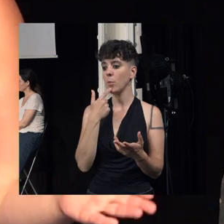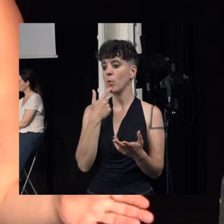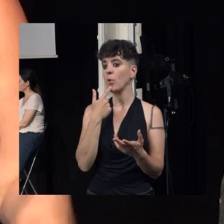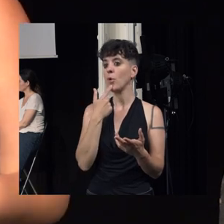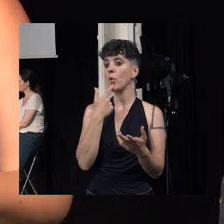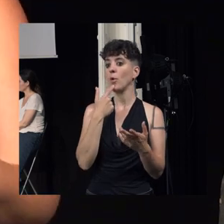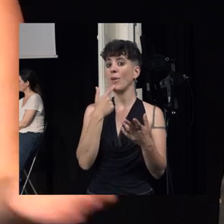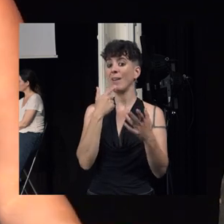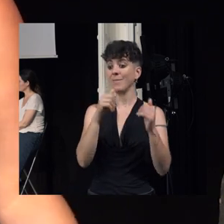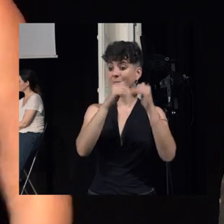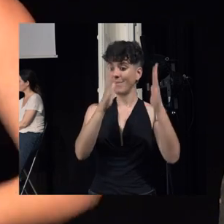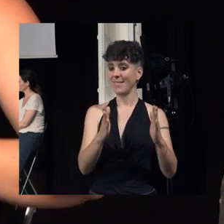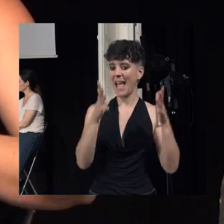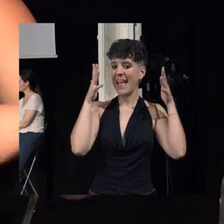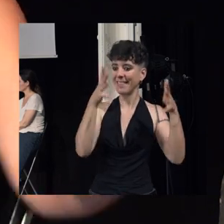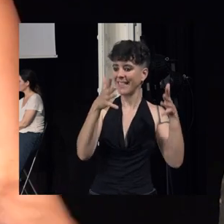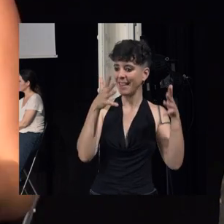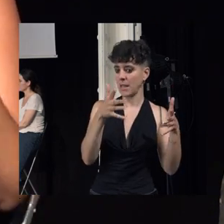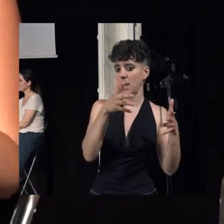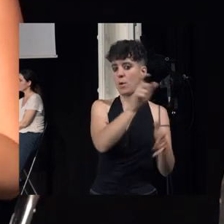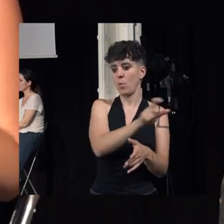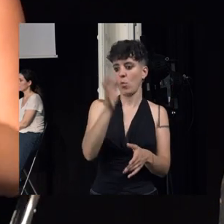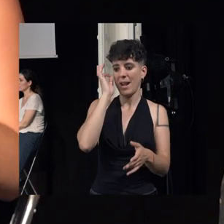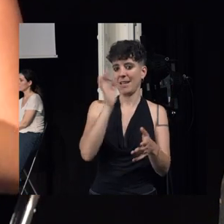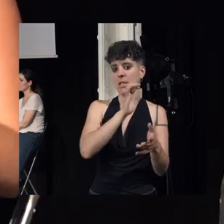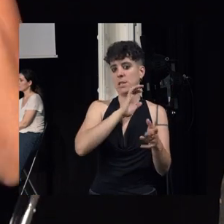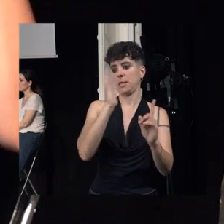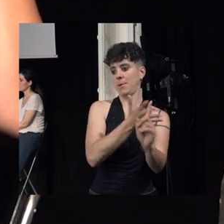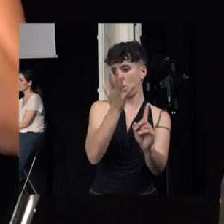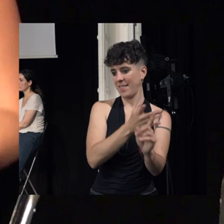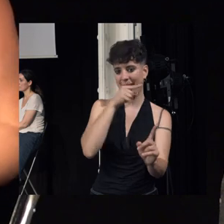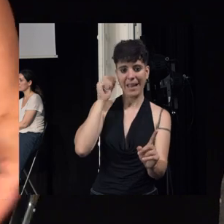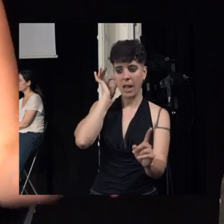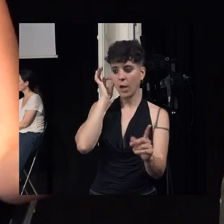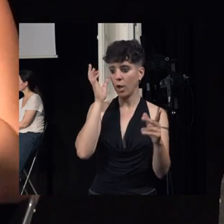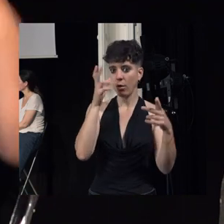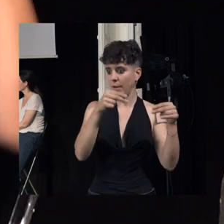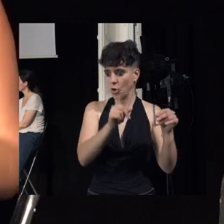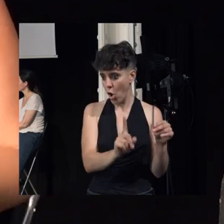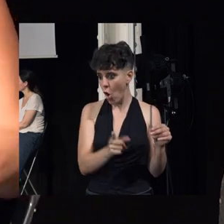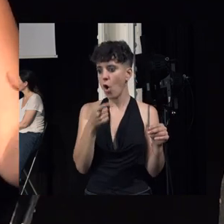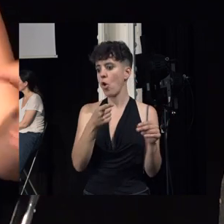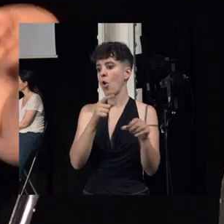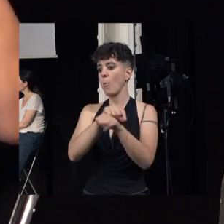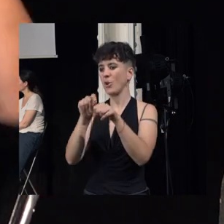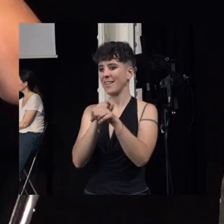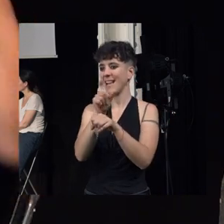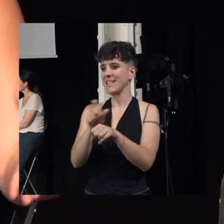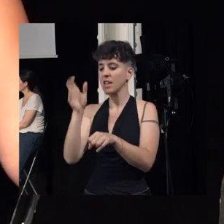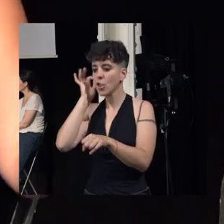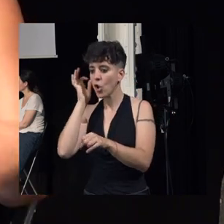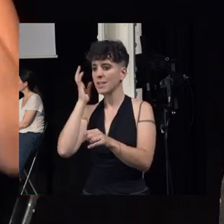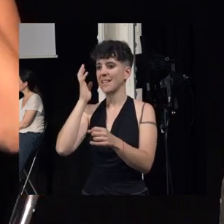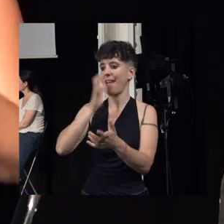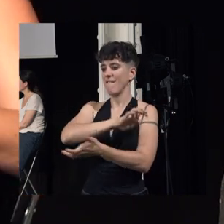a las mujeres que han vivido violencia de género, no podemos dejar de hacer políticas de donas,